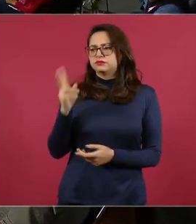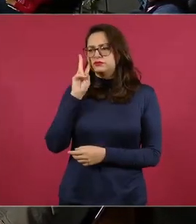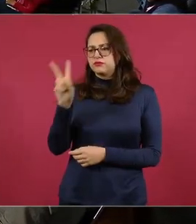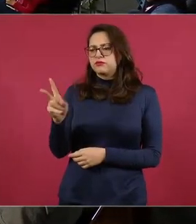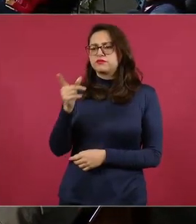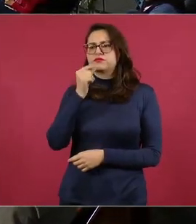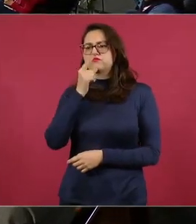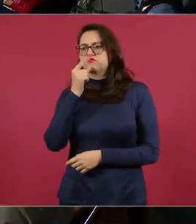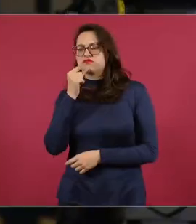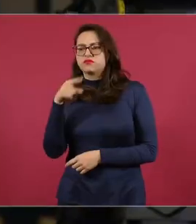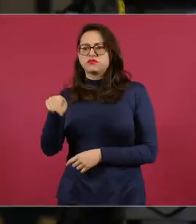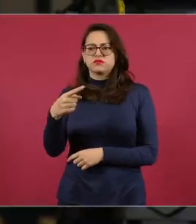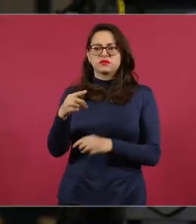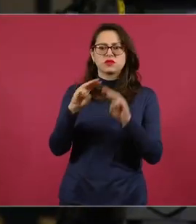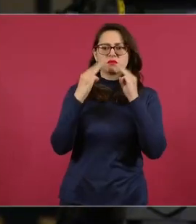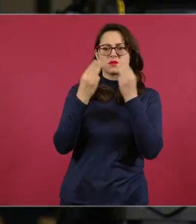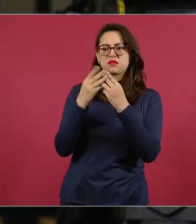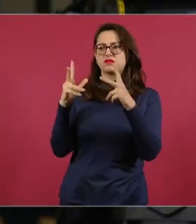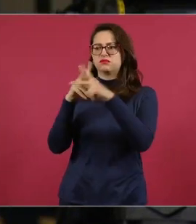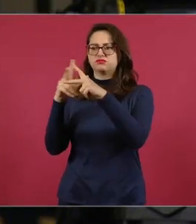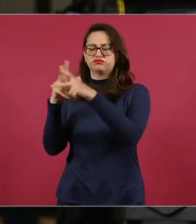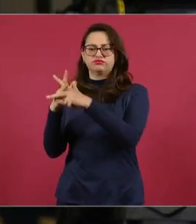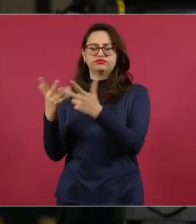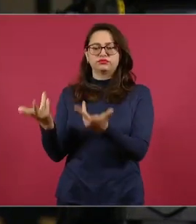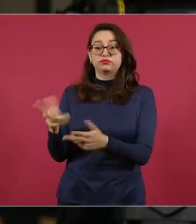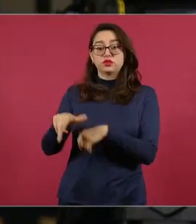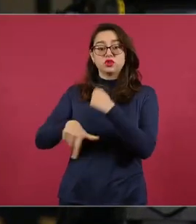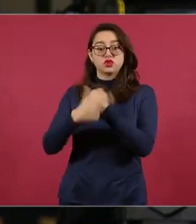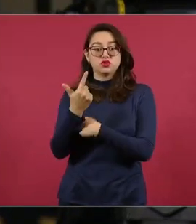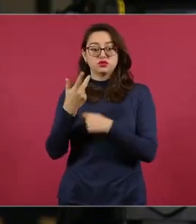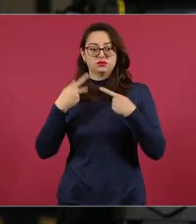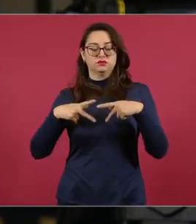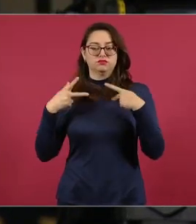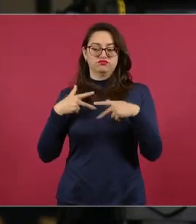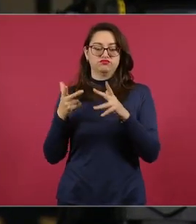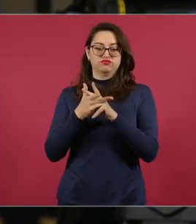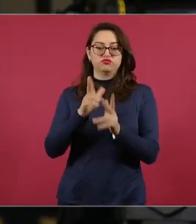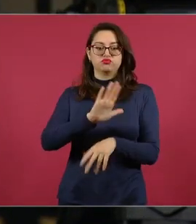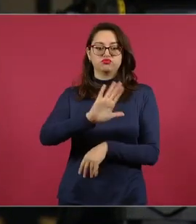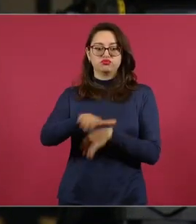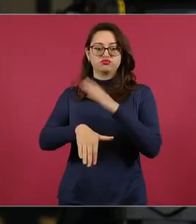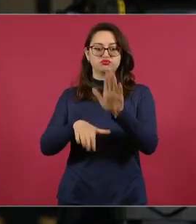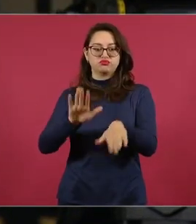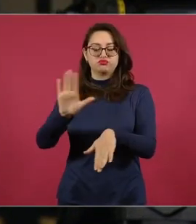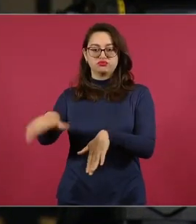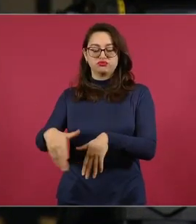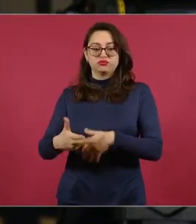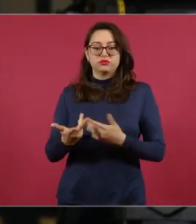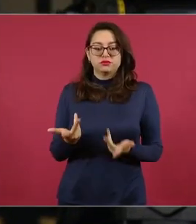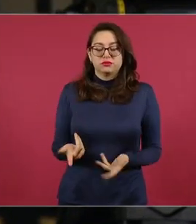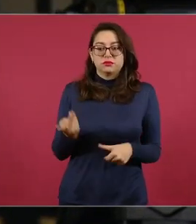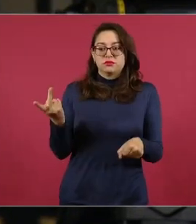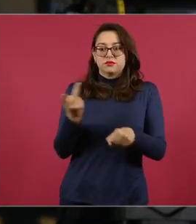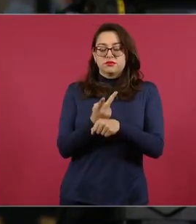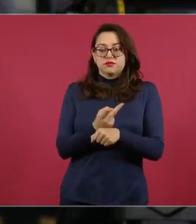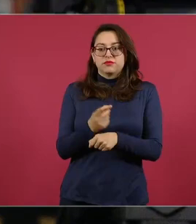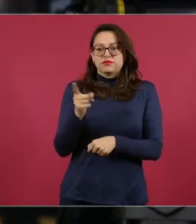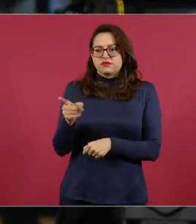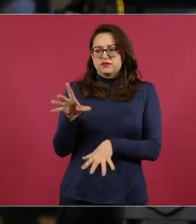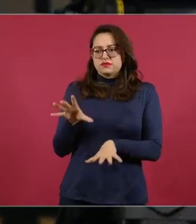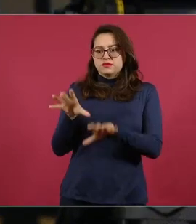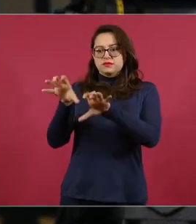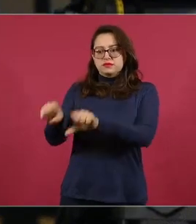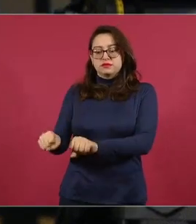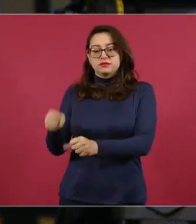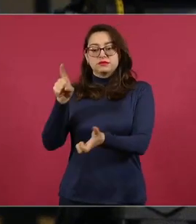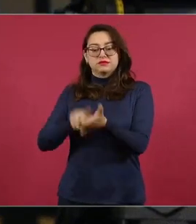seguridad murieron 12 personas señalados como presuntos criminales. De este hecho, las autoridades estatales dieron a conocer un decomiso